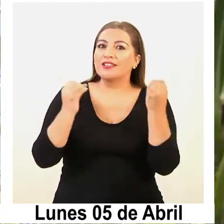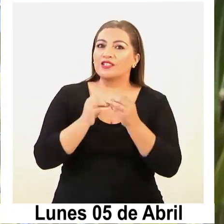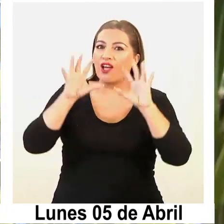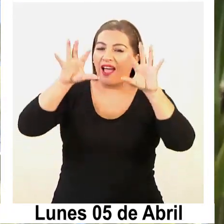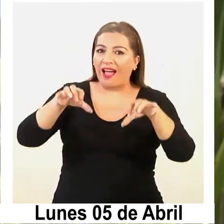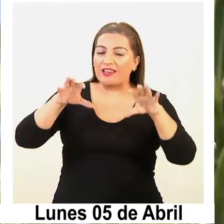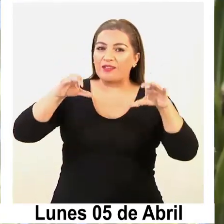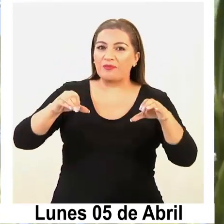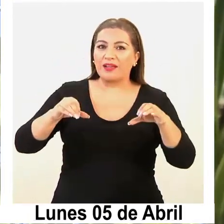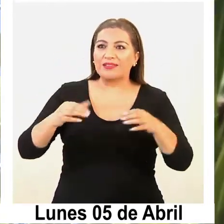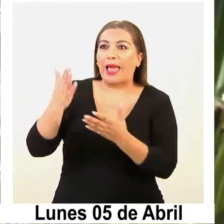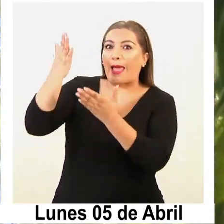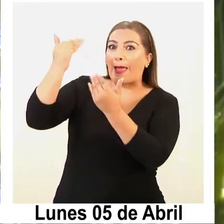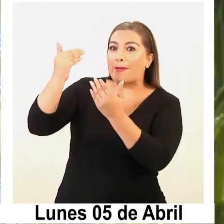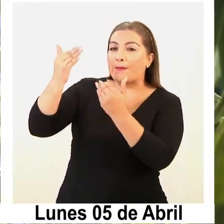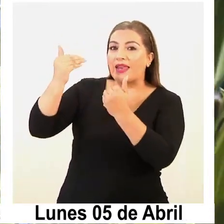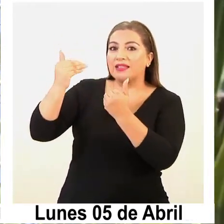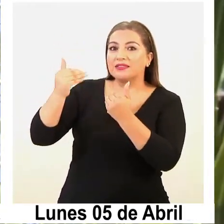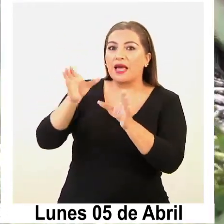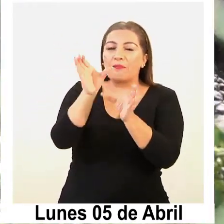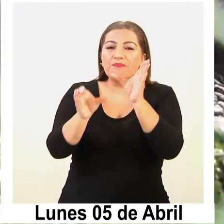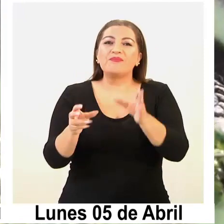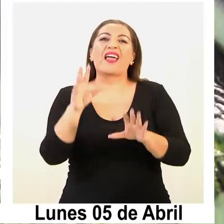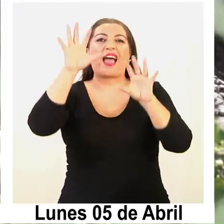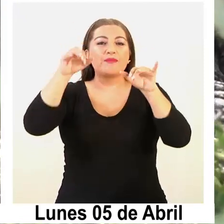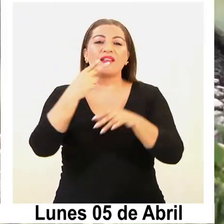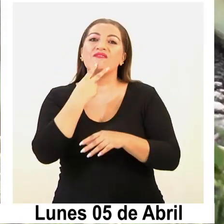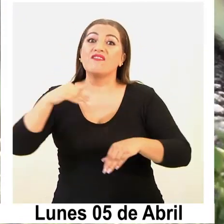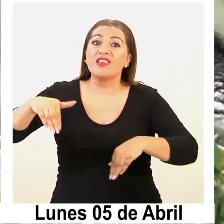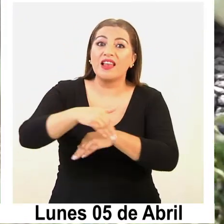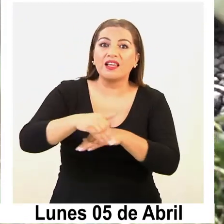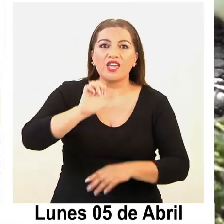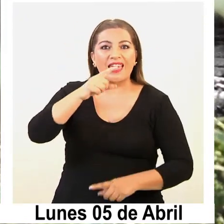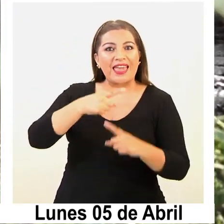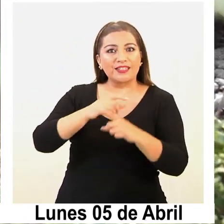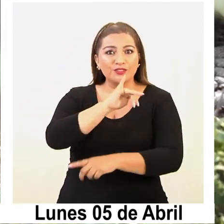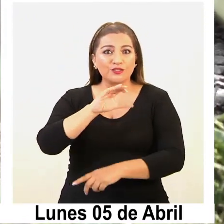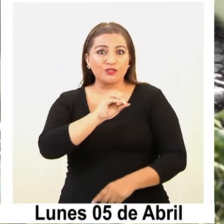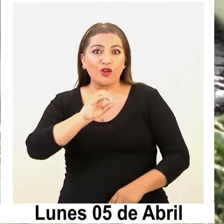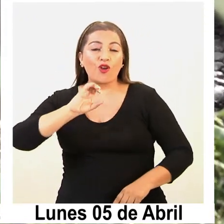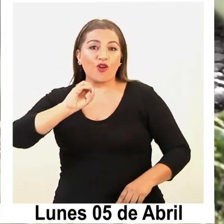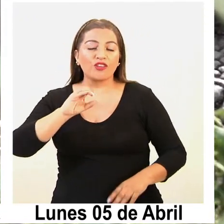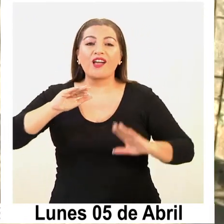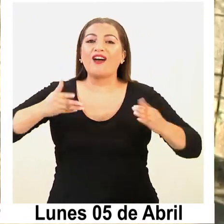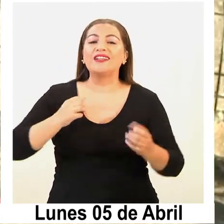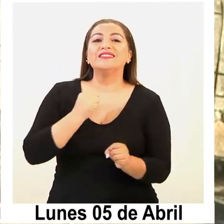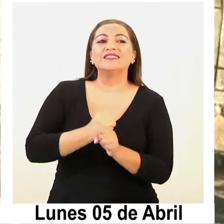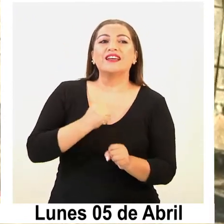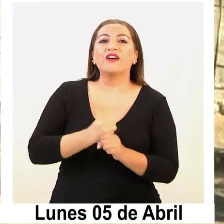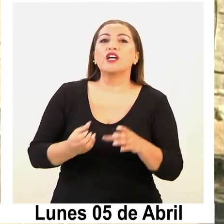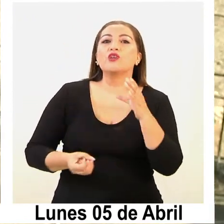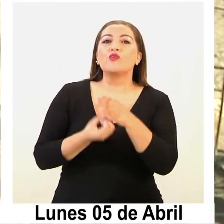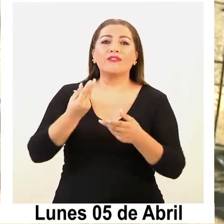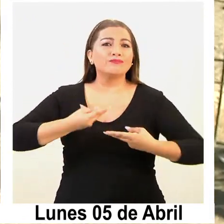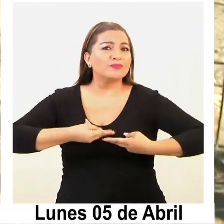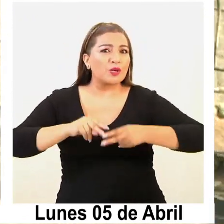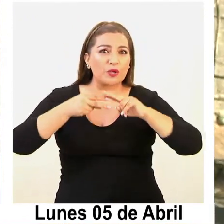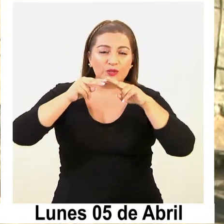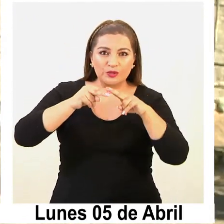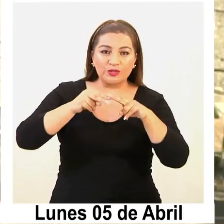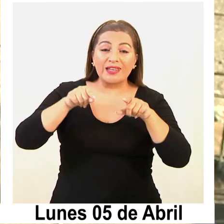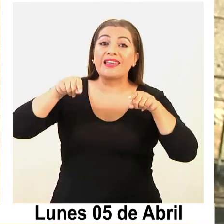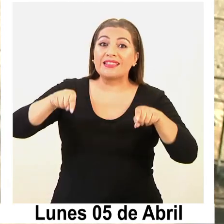animalista Esperanza de los Callejeros, el ex zoológico ahora trabaja en su nueva estructura